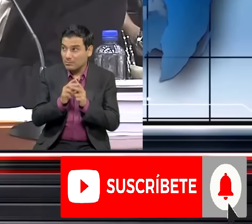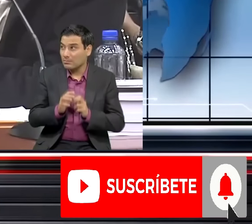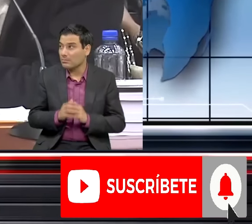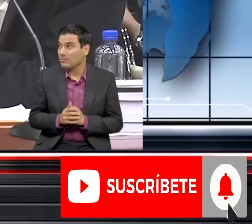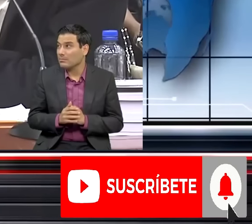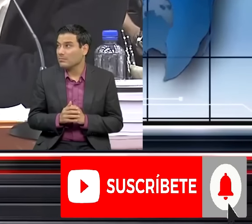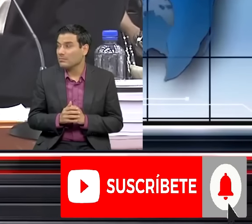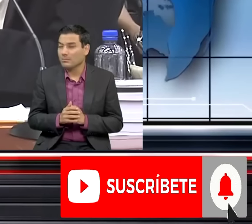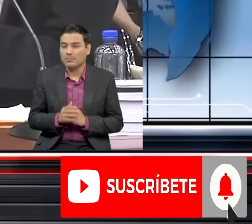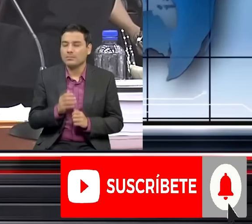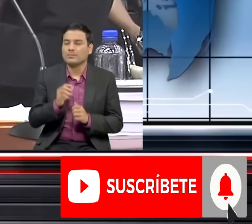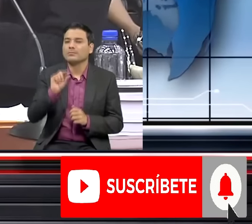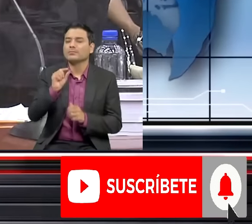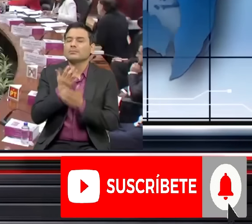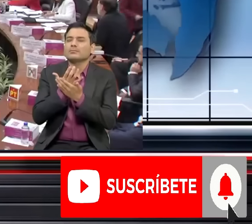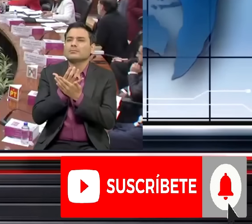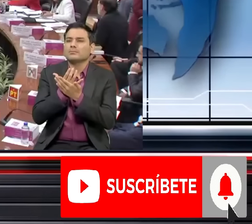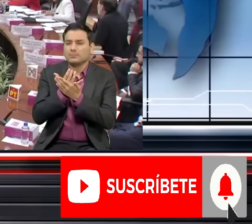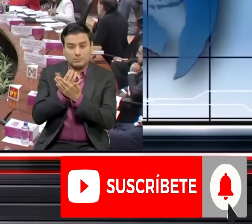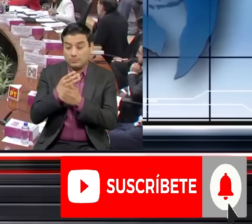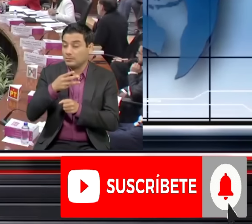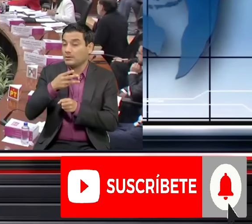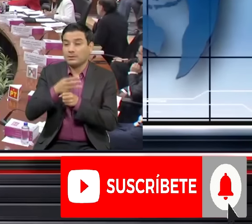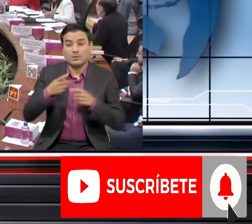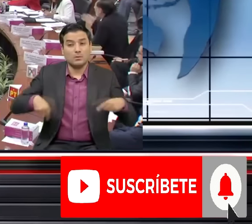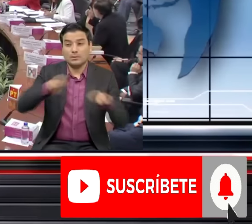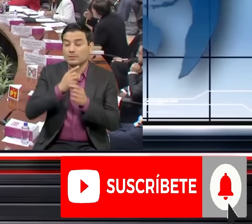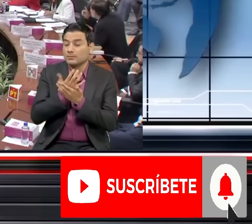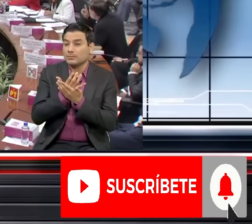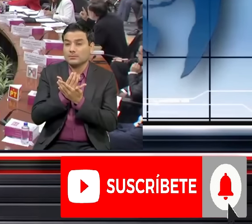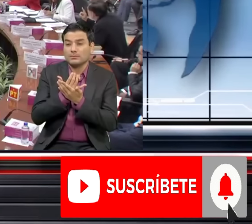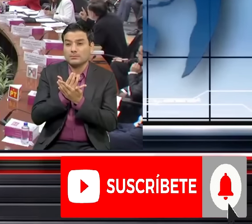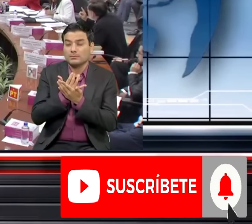Solicito permitir, gracias. Esperemos la tercera ronda, diputado.